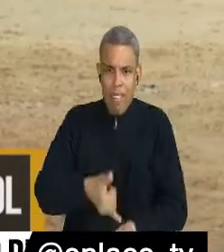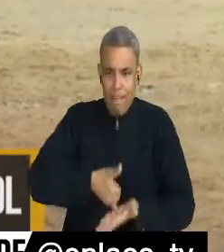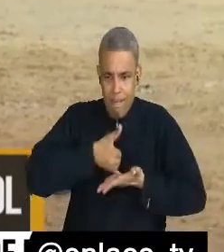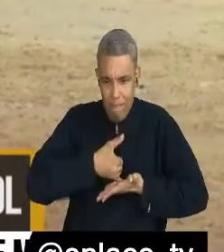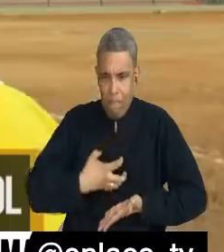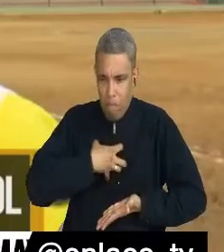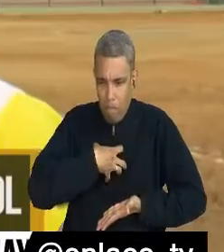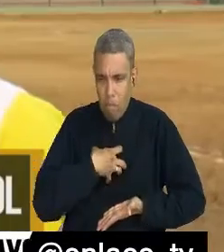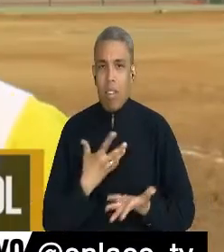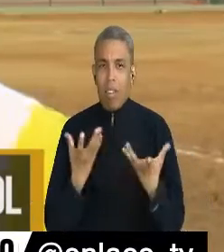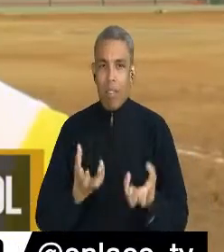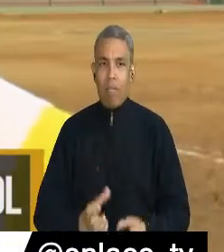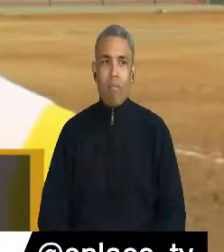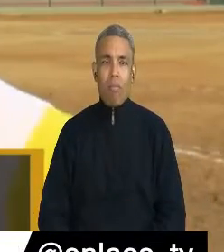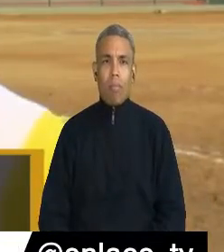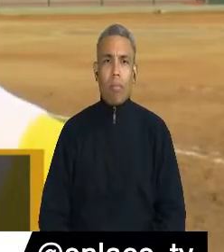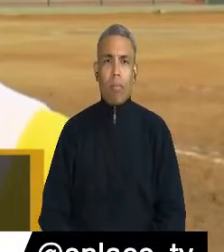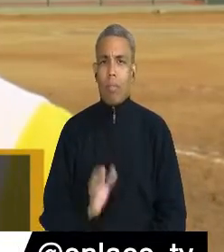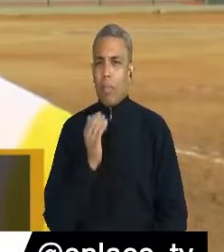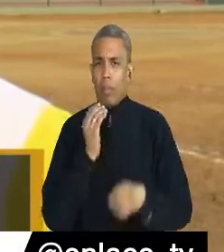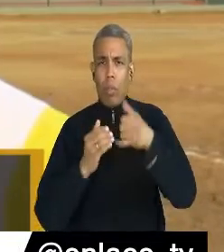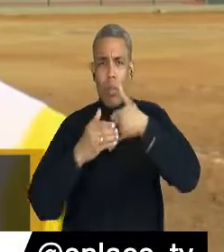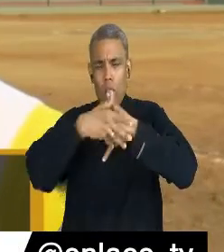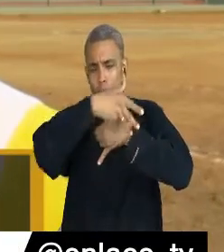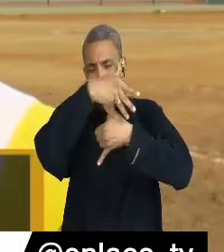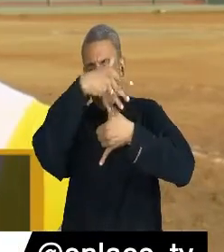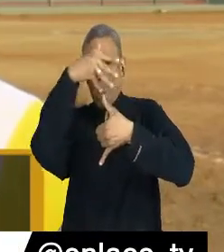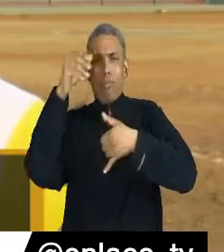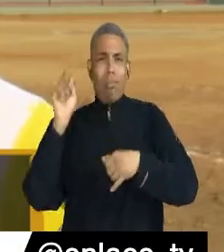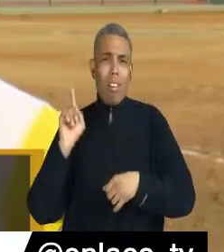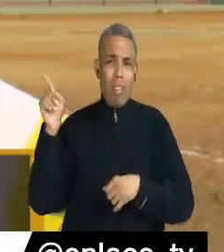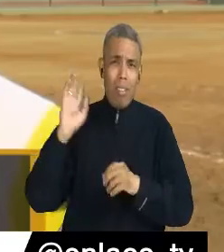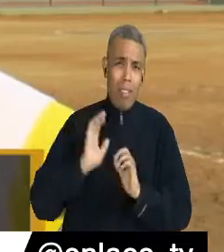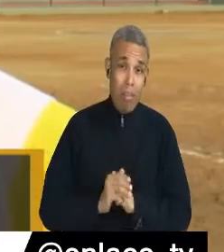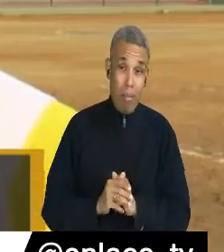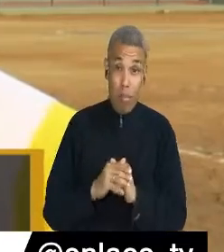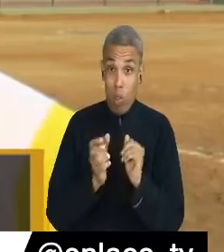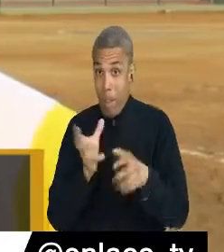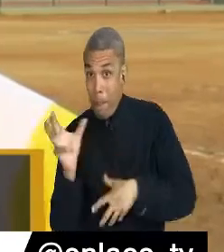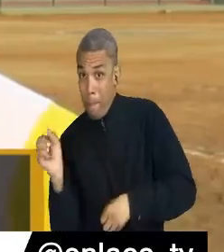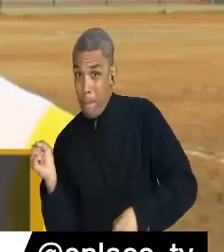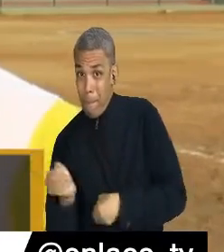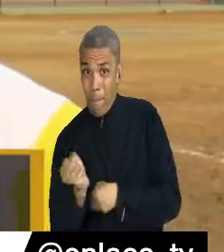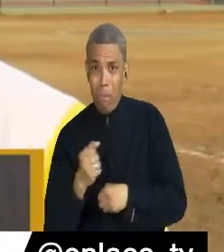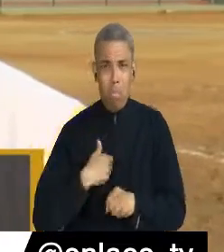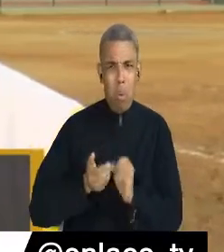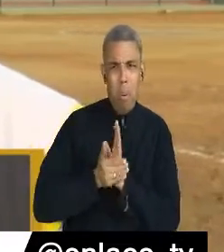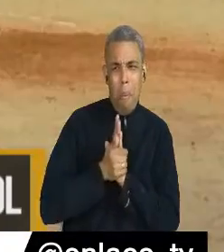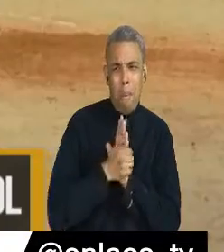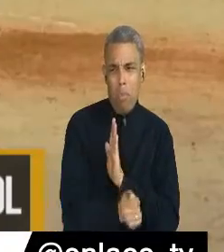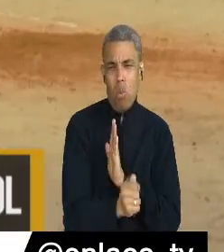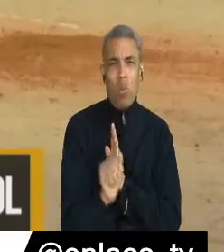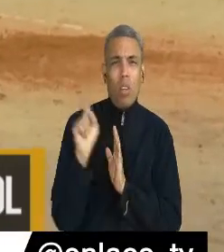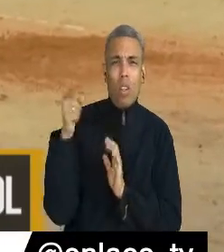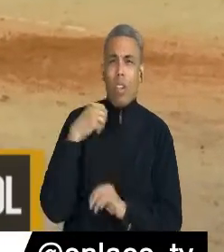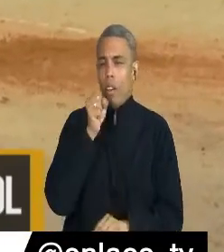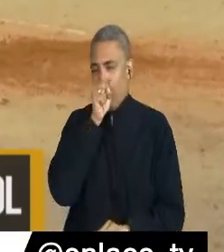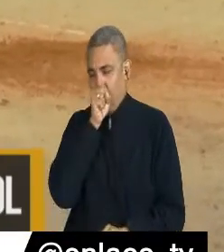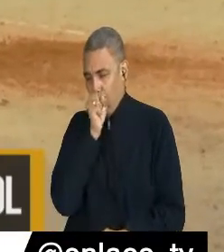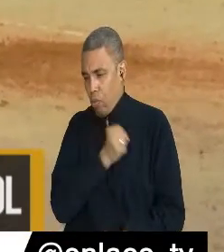normalmente en la costa del sóftbol y el béisbol son de primer nivel pues son deportes que se practican mucho lástima que la